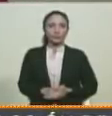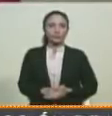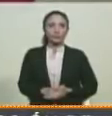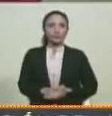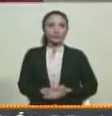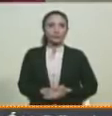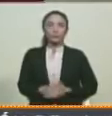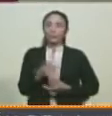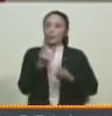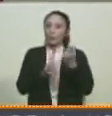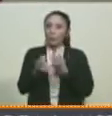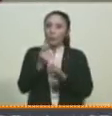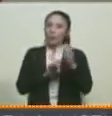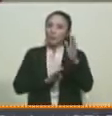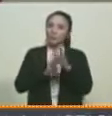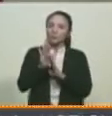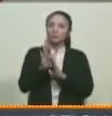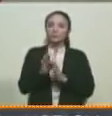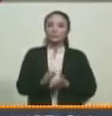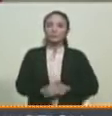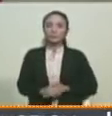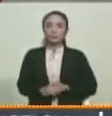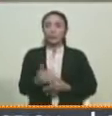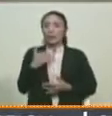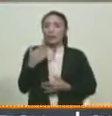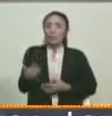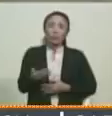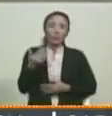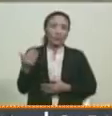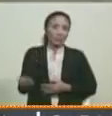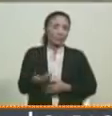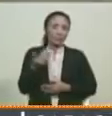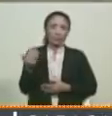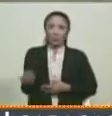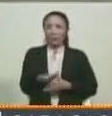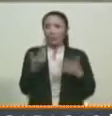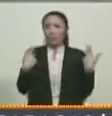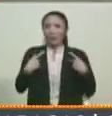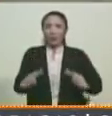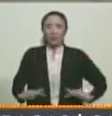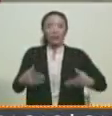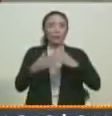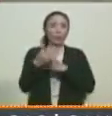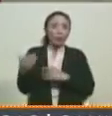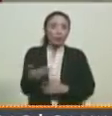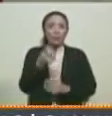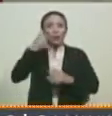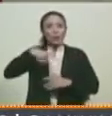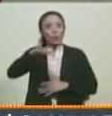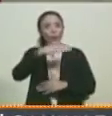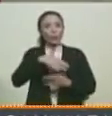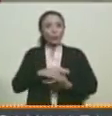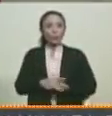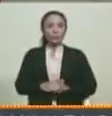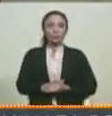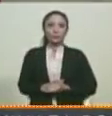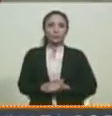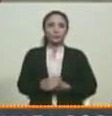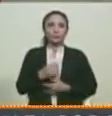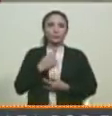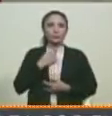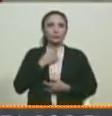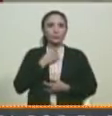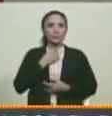Lo económico que marca tanto la vida de nuestros compatriotas, de los venezolanos